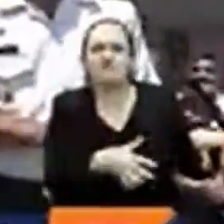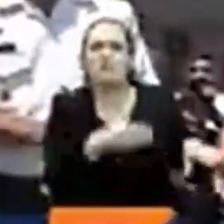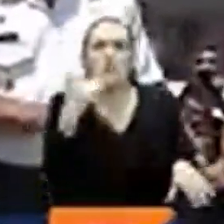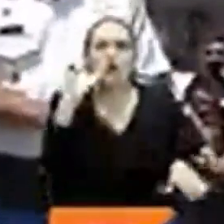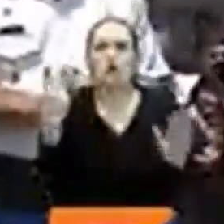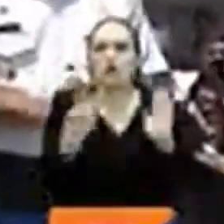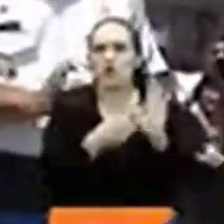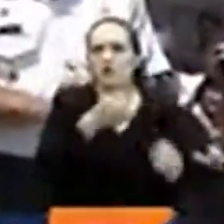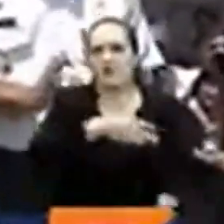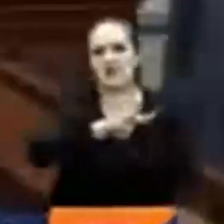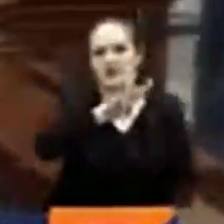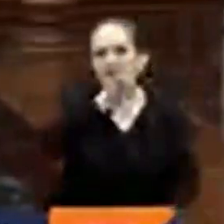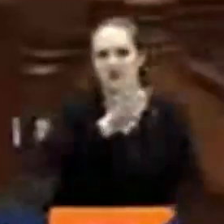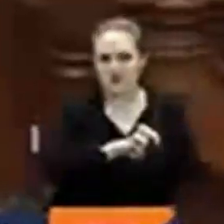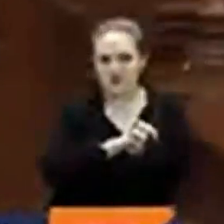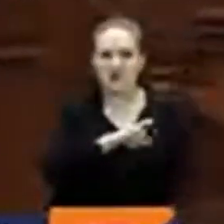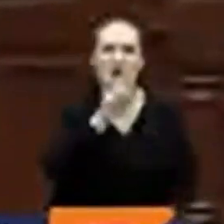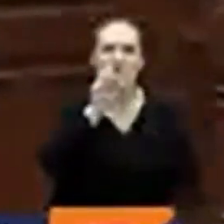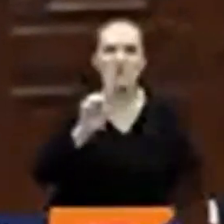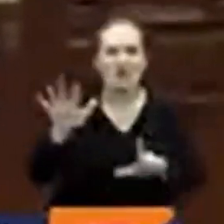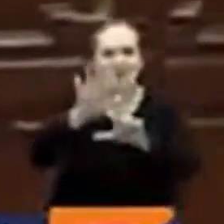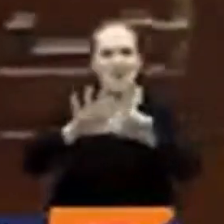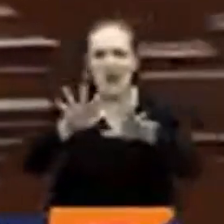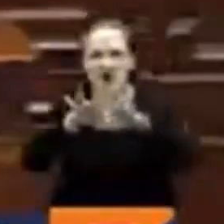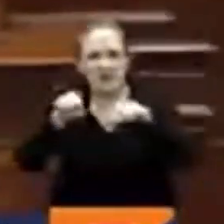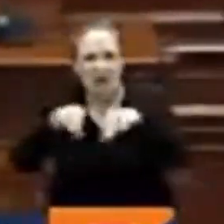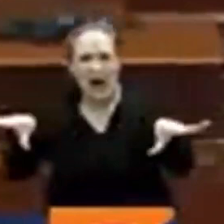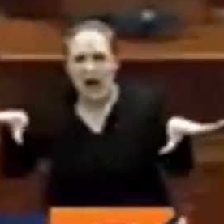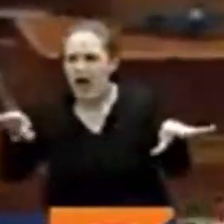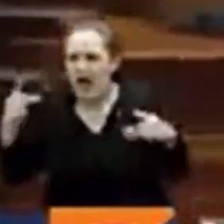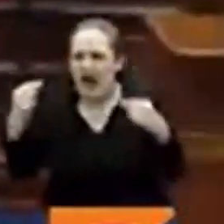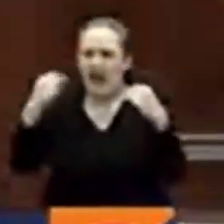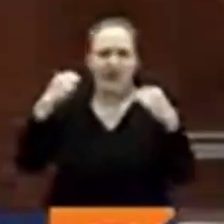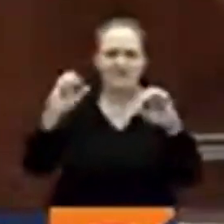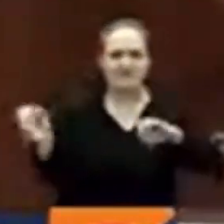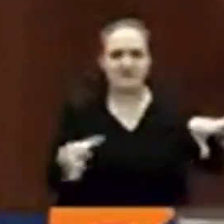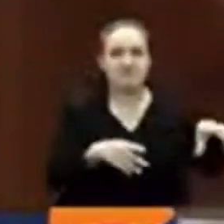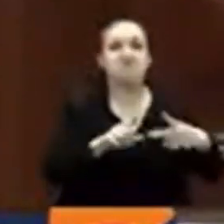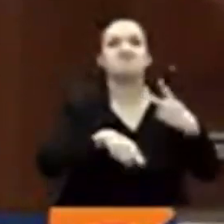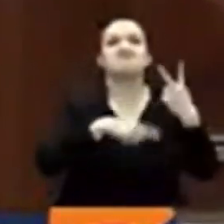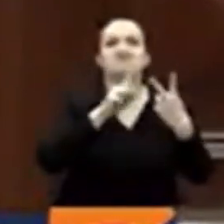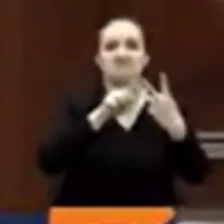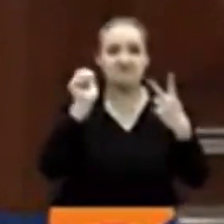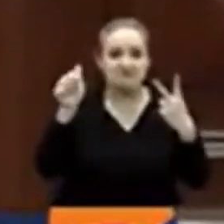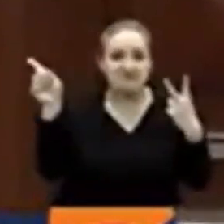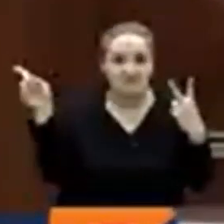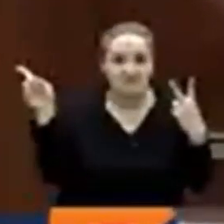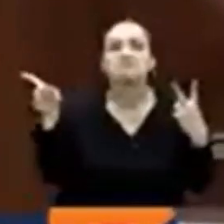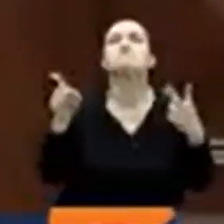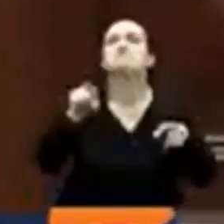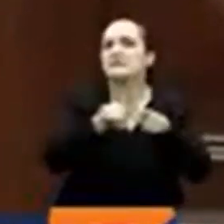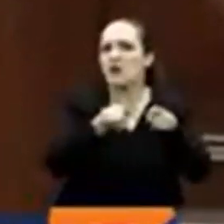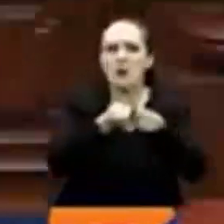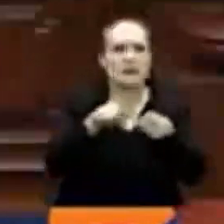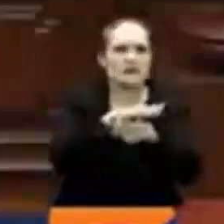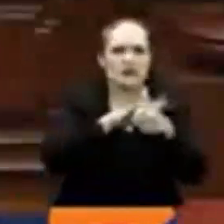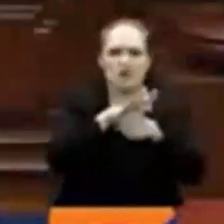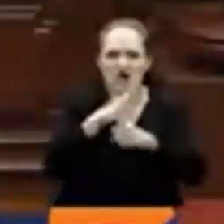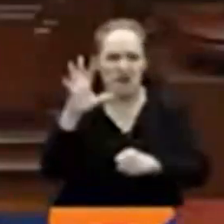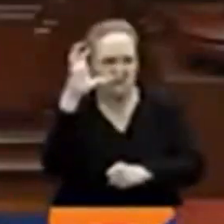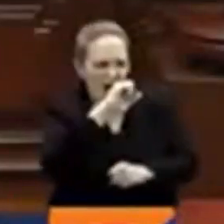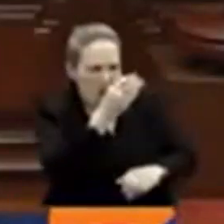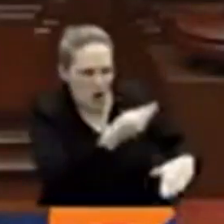el escándalo de los Kenji videos. Su sucesor fue Martín Vizcarra, quien 2 años y medio después también vivió la misma situación por presuntos actos de